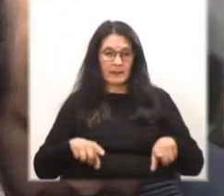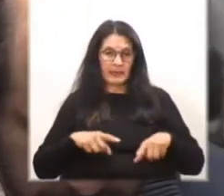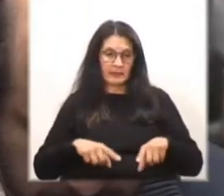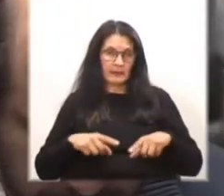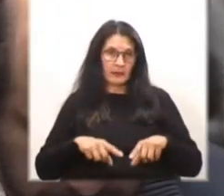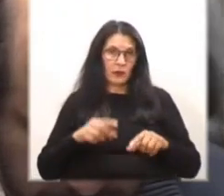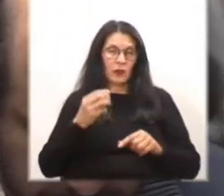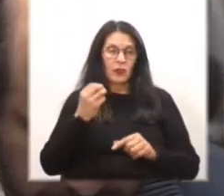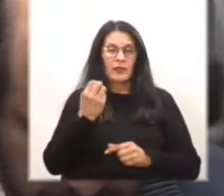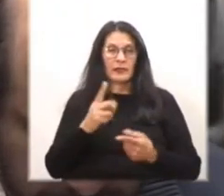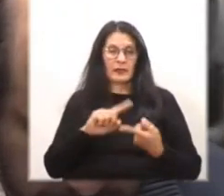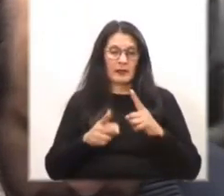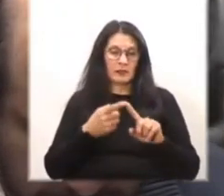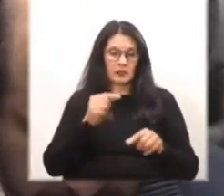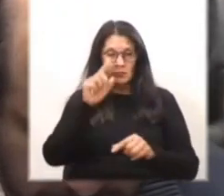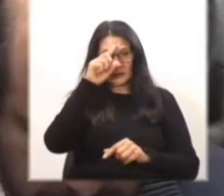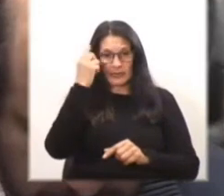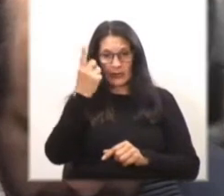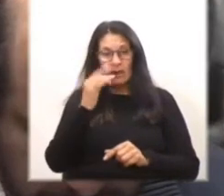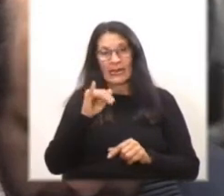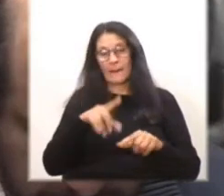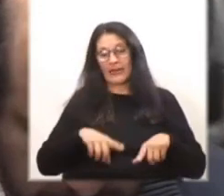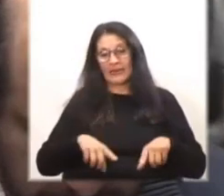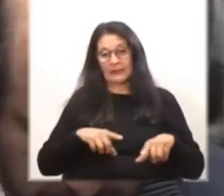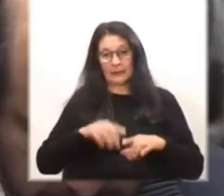Exteriores y del Ministerio,